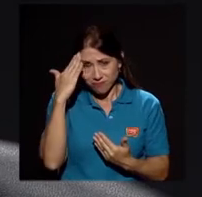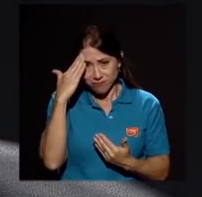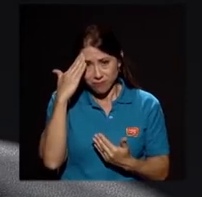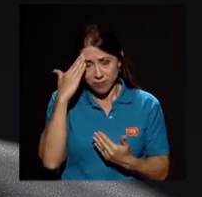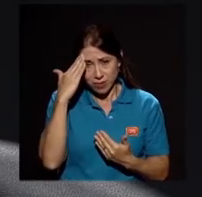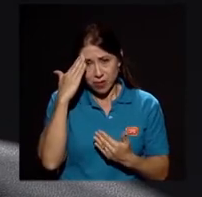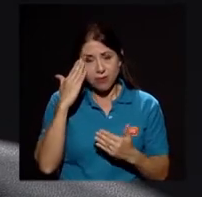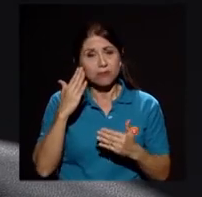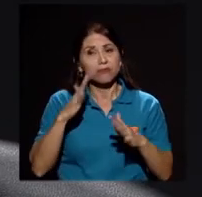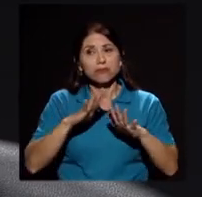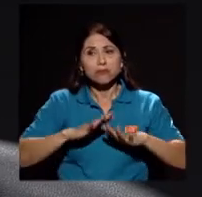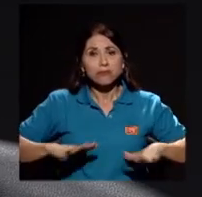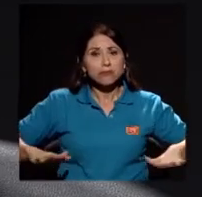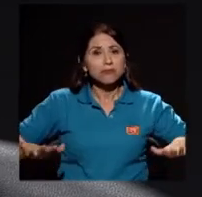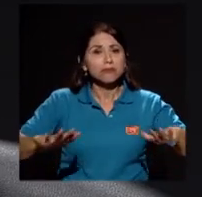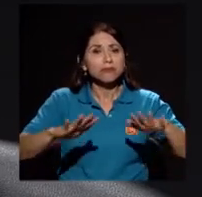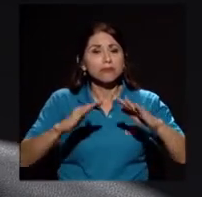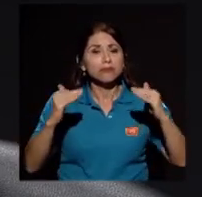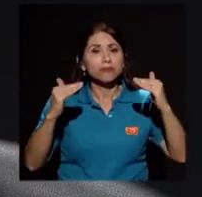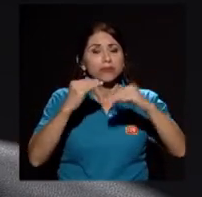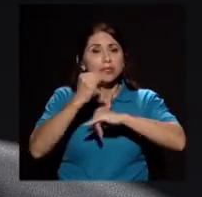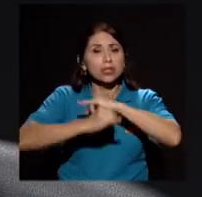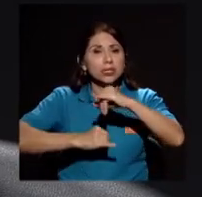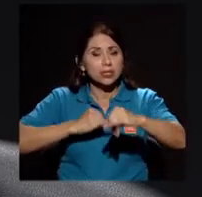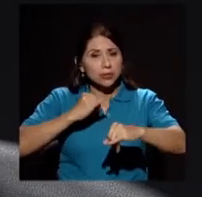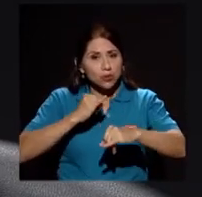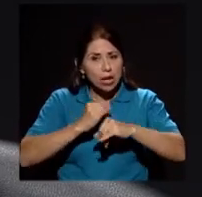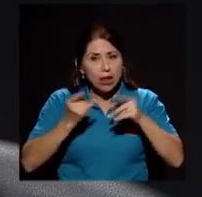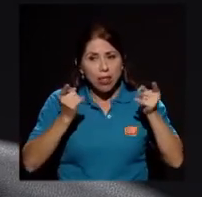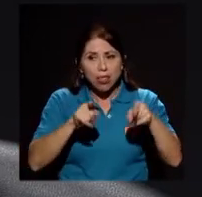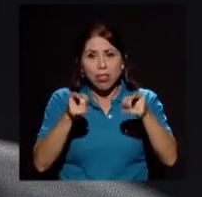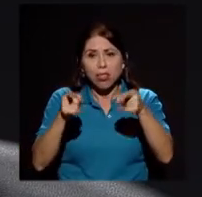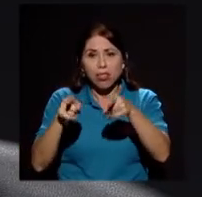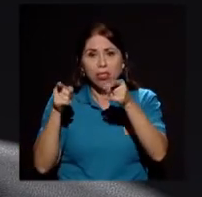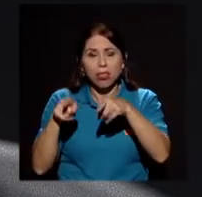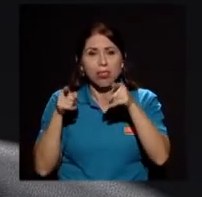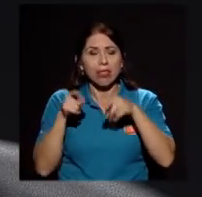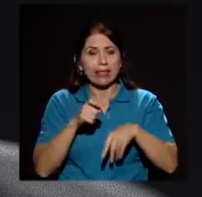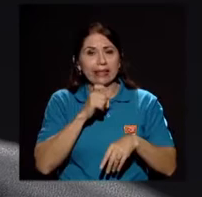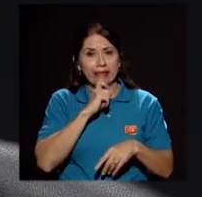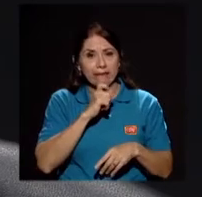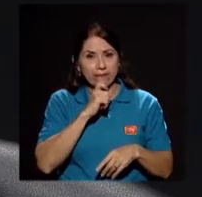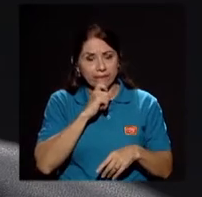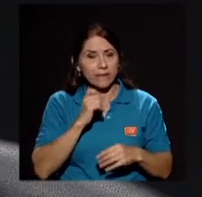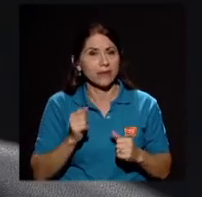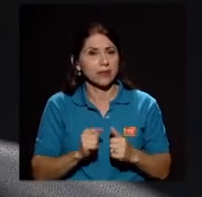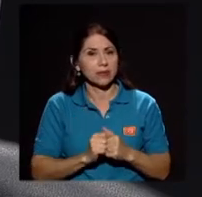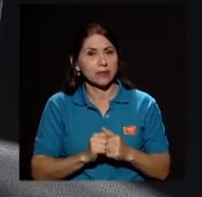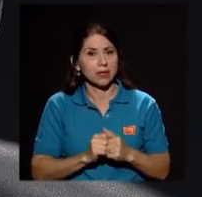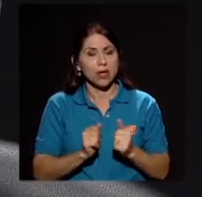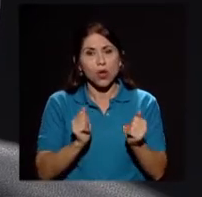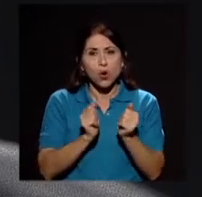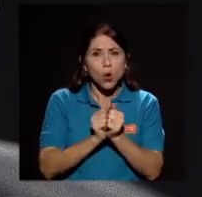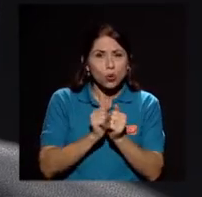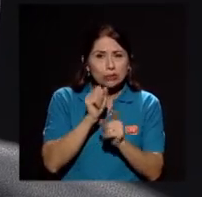internacional bastante difícil con una incertidumbre